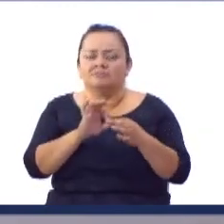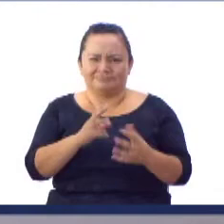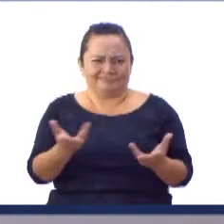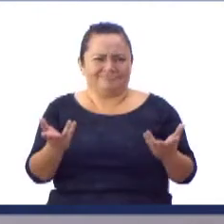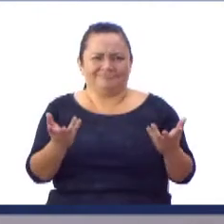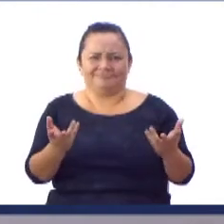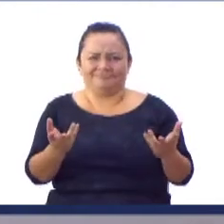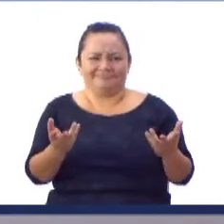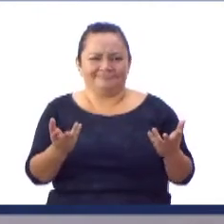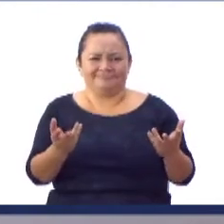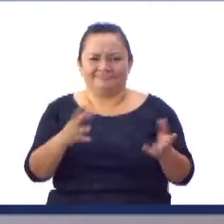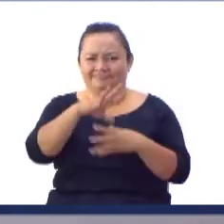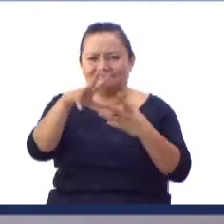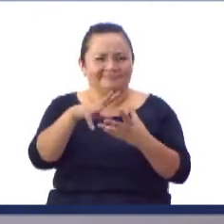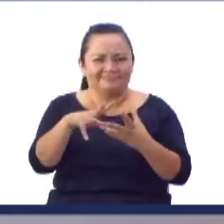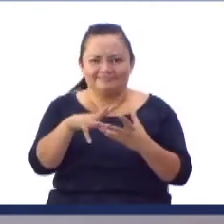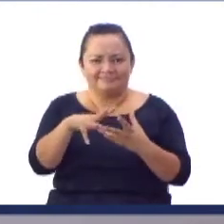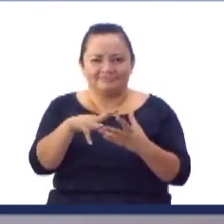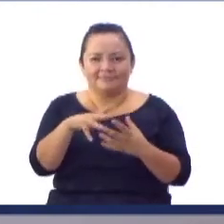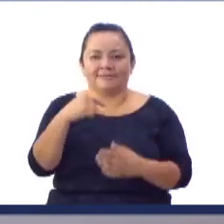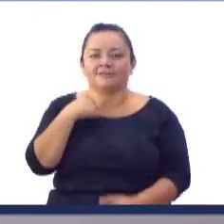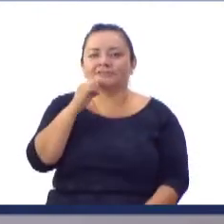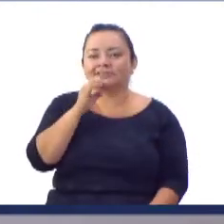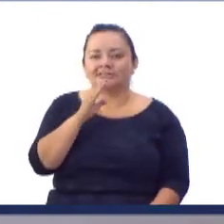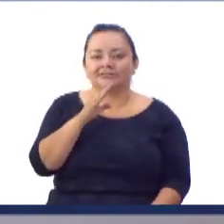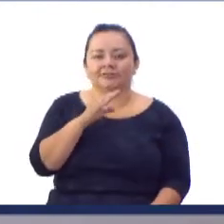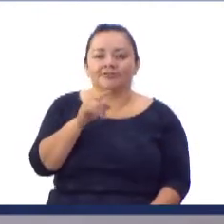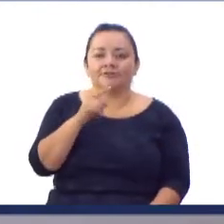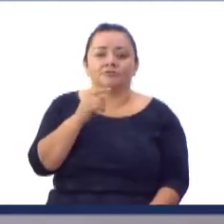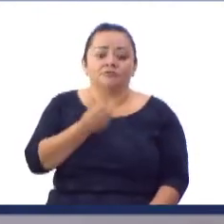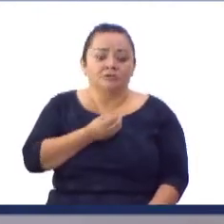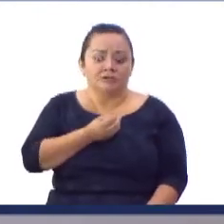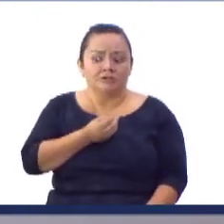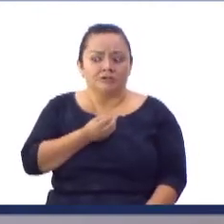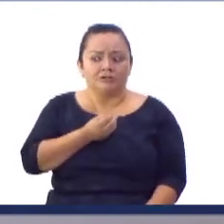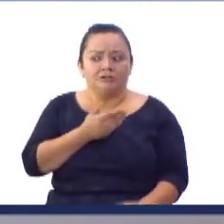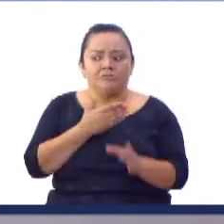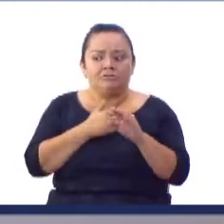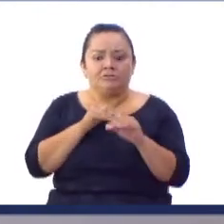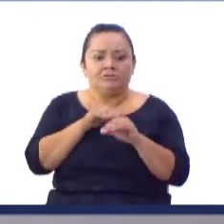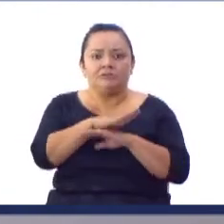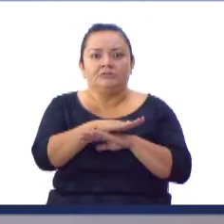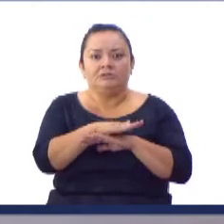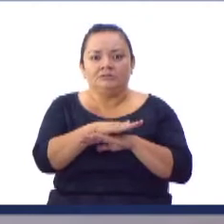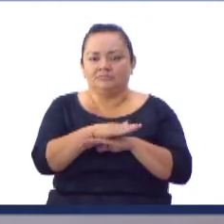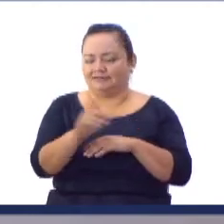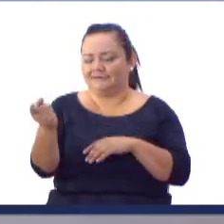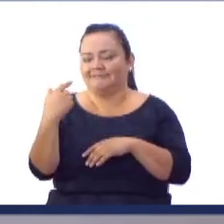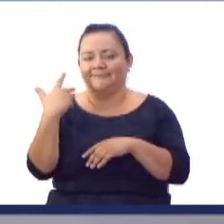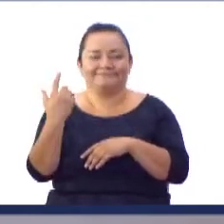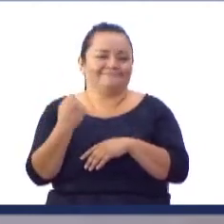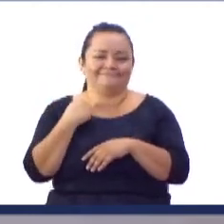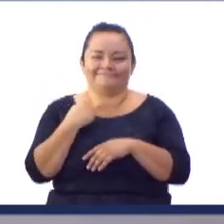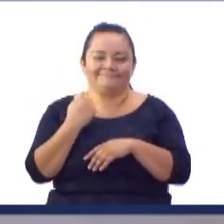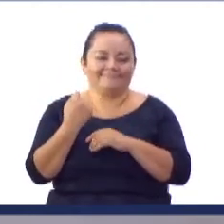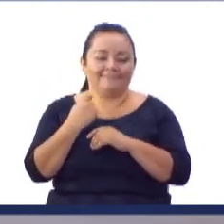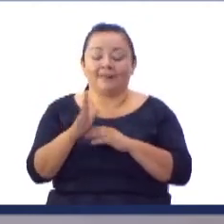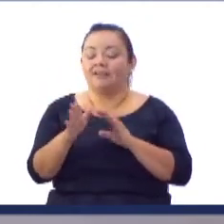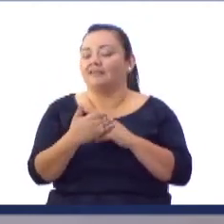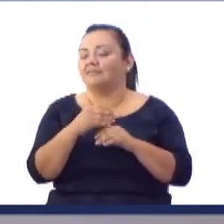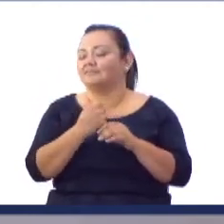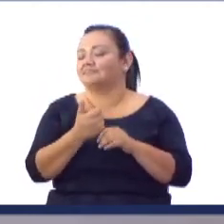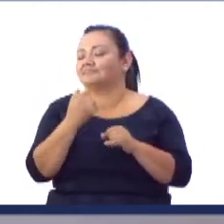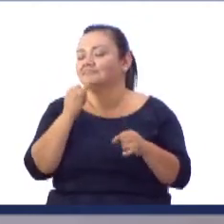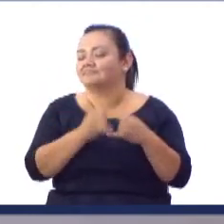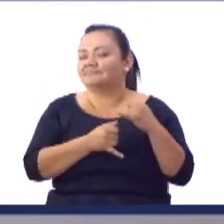más entonces y le dijo esas cadenas y usted por miedo en la reenvía yo no hermano leyendo enseñó esta bonita